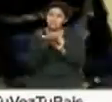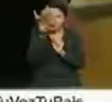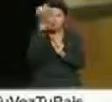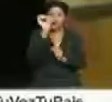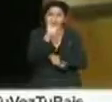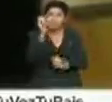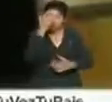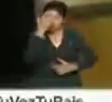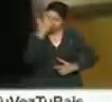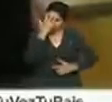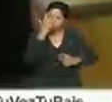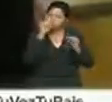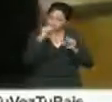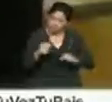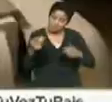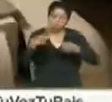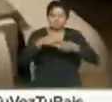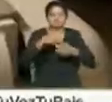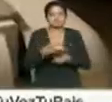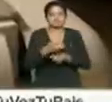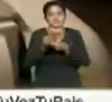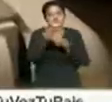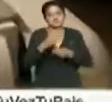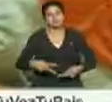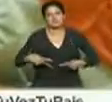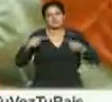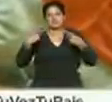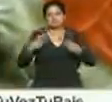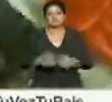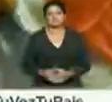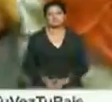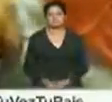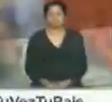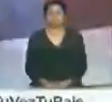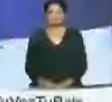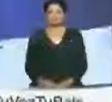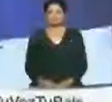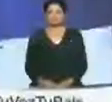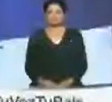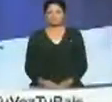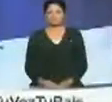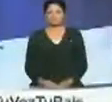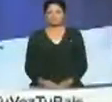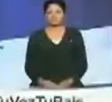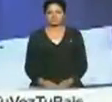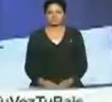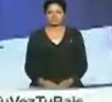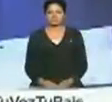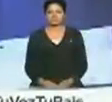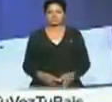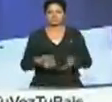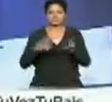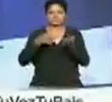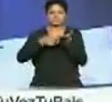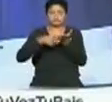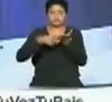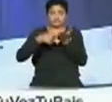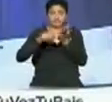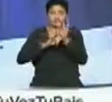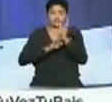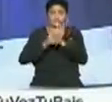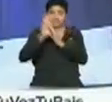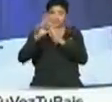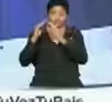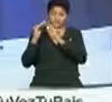enfermedades catastróficas y crónicas. Caterine Morejón, Noticiero Ciudadano. El Ministerio de Desarrollo Urbano